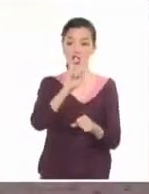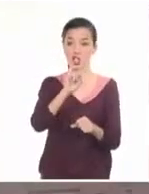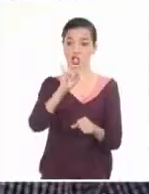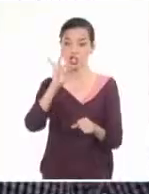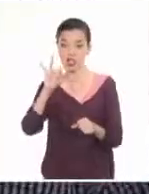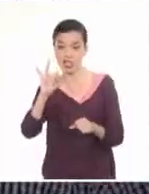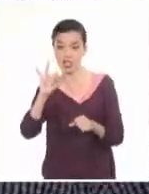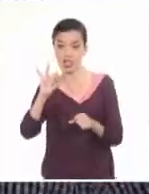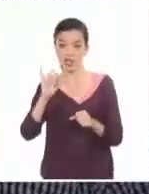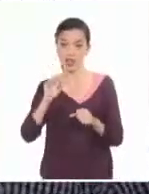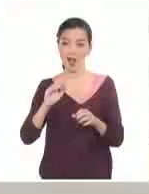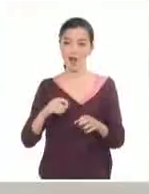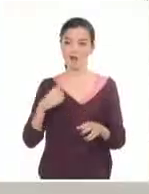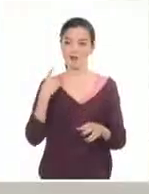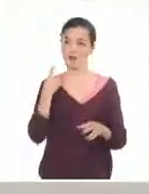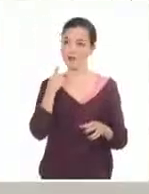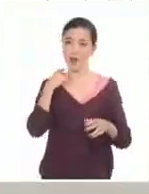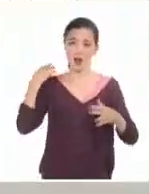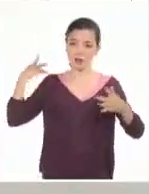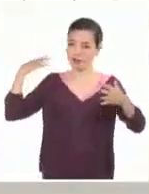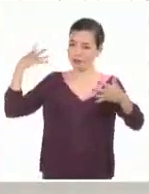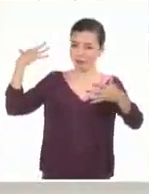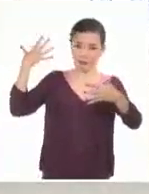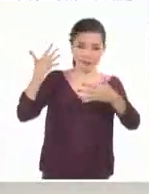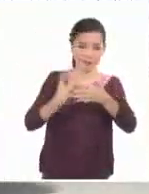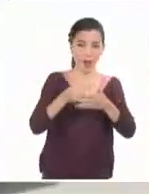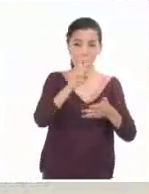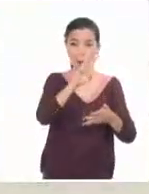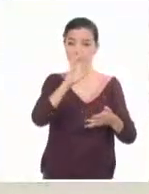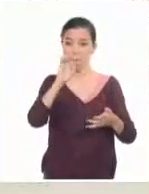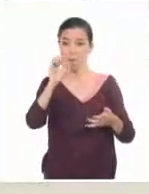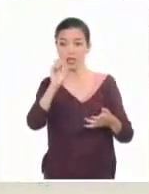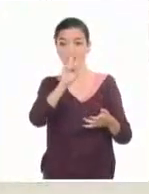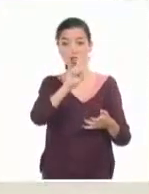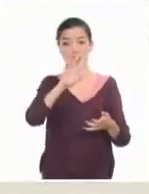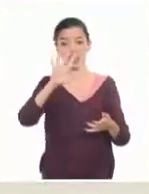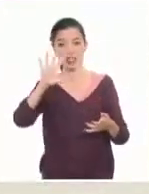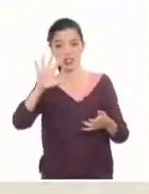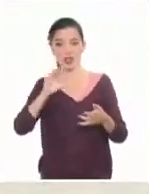25 años en nuestro centro. Manolo Rodríguez Salas, Canal Cubano de Noticias.